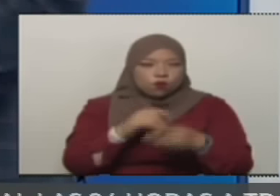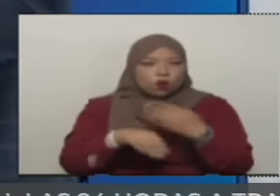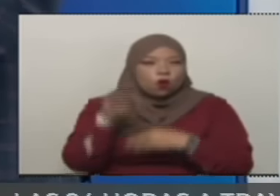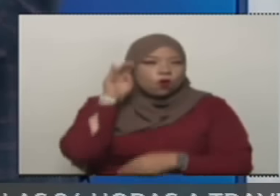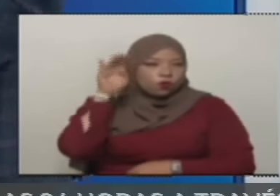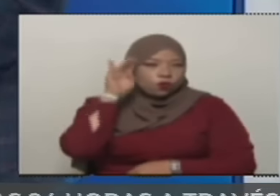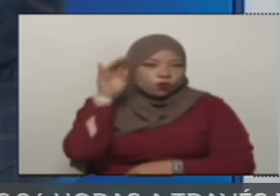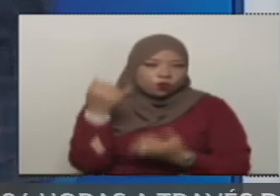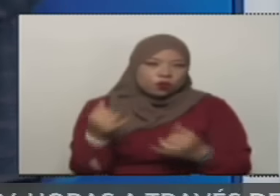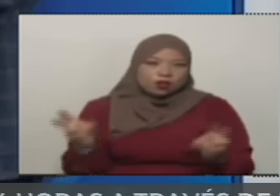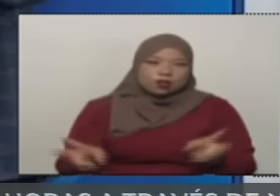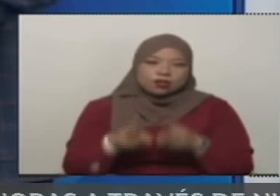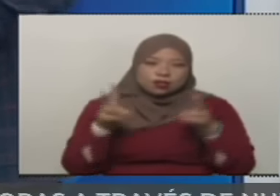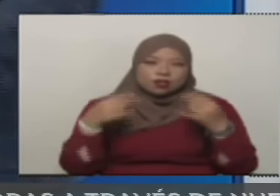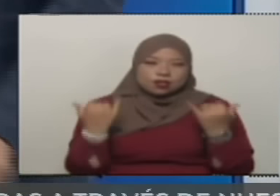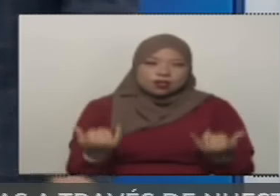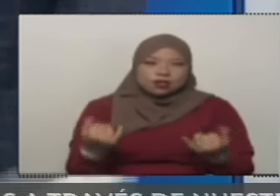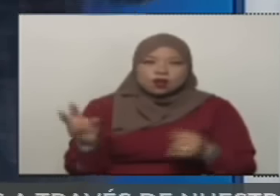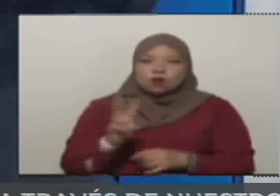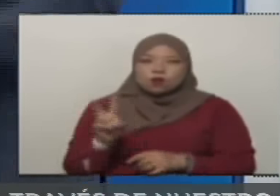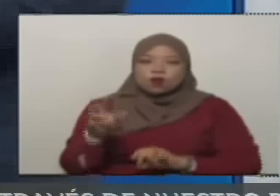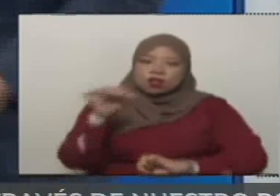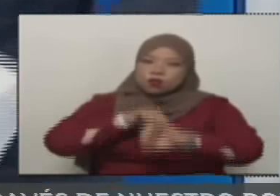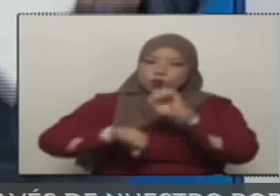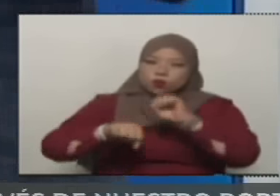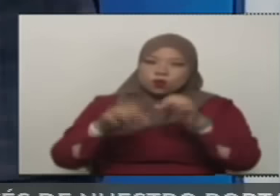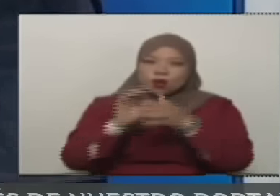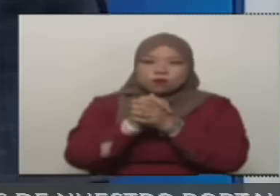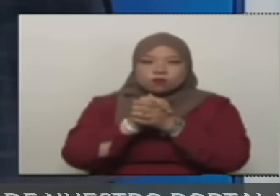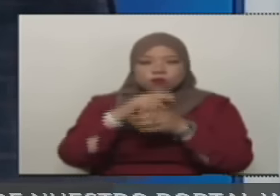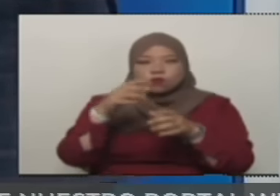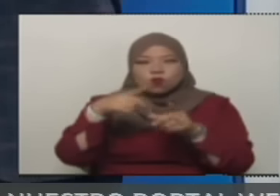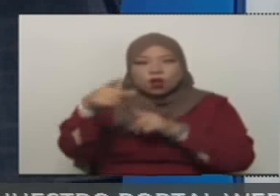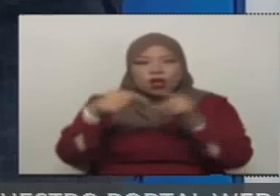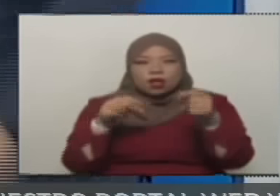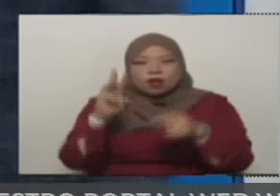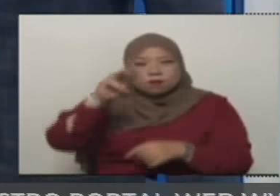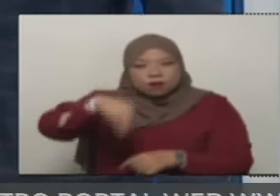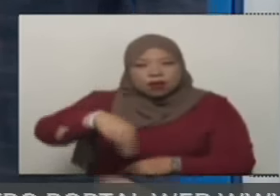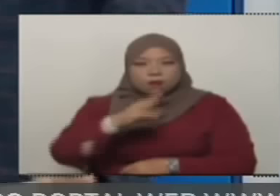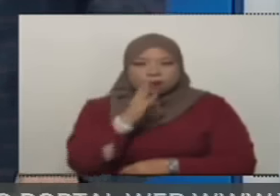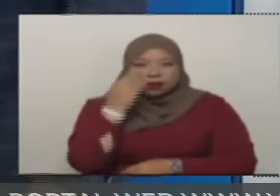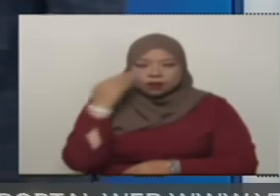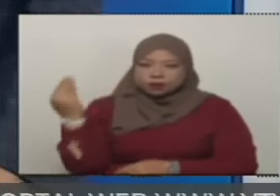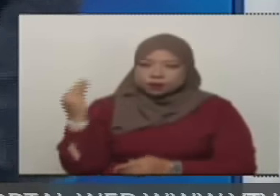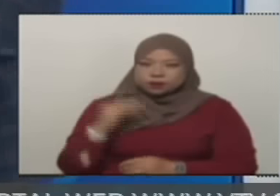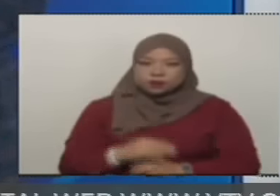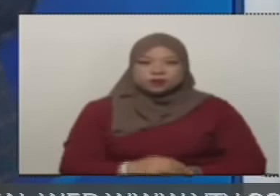en victoria. ¿Qué vamos a ver ahora? Bueno, Venezuela se defiende con las estrellas de Factor M. ¡Adelante!